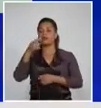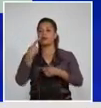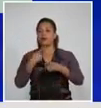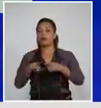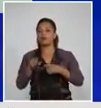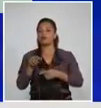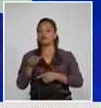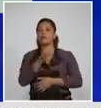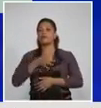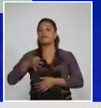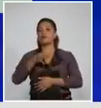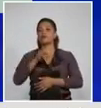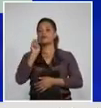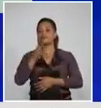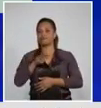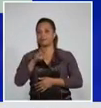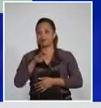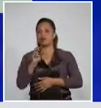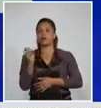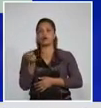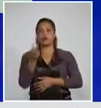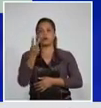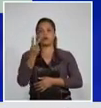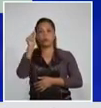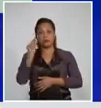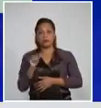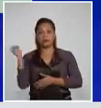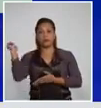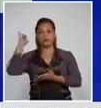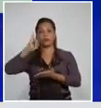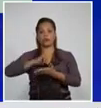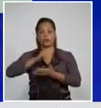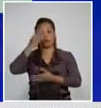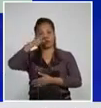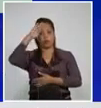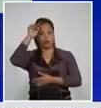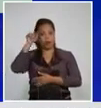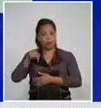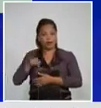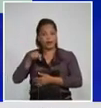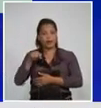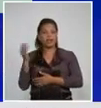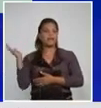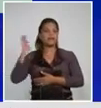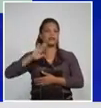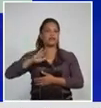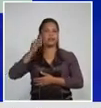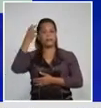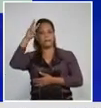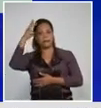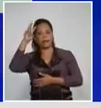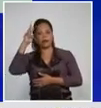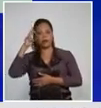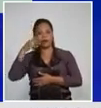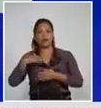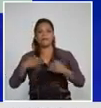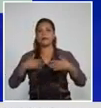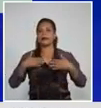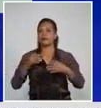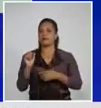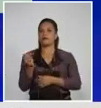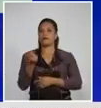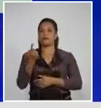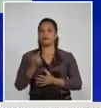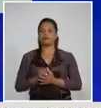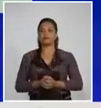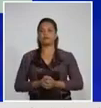Marianao. Los 2 viajeros cubanos procedentes de México y Panamá, uno cada uno.